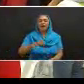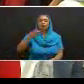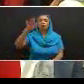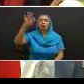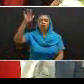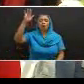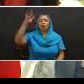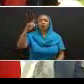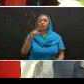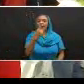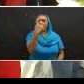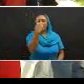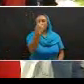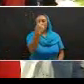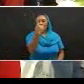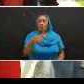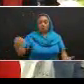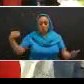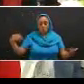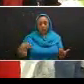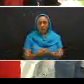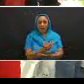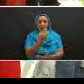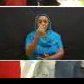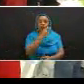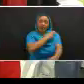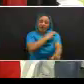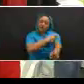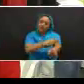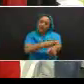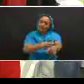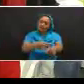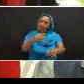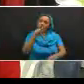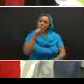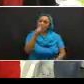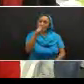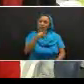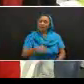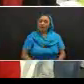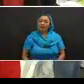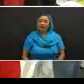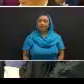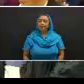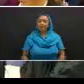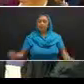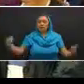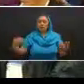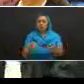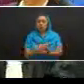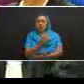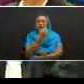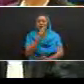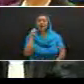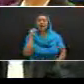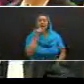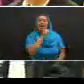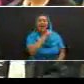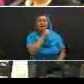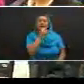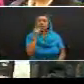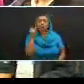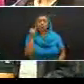Nueva gloria, una nueva historia,